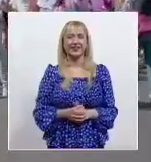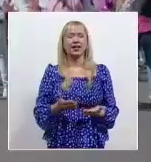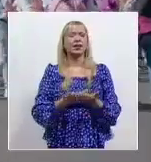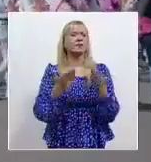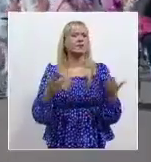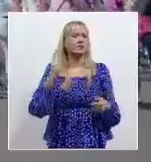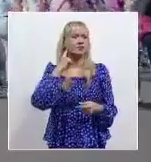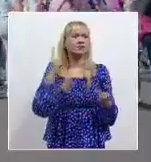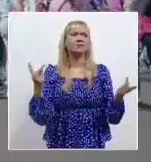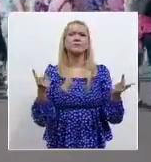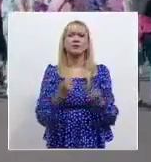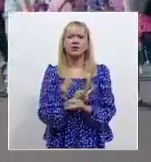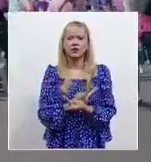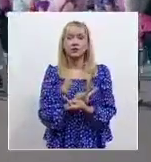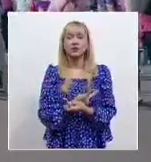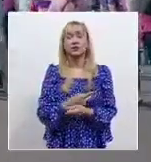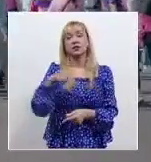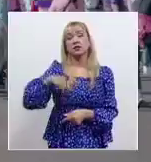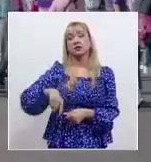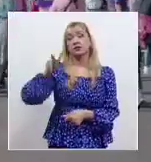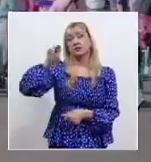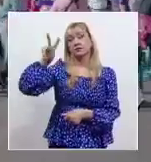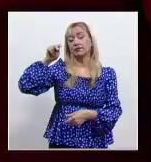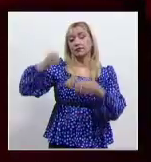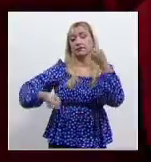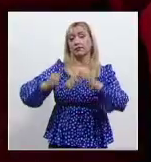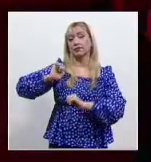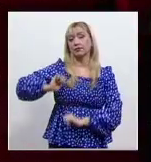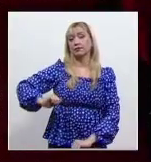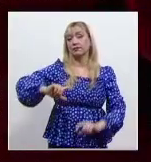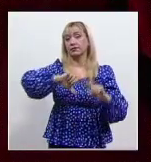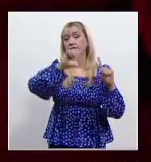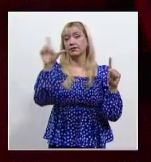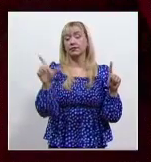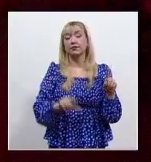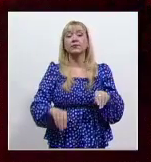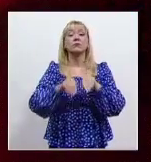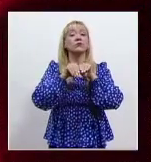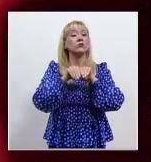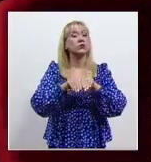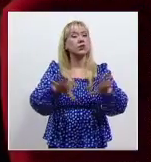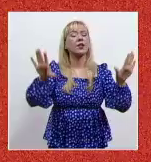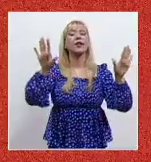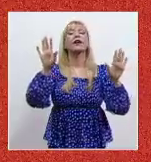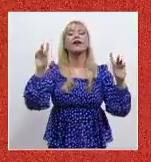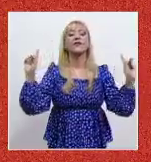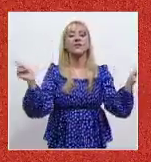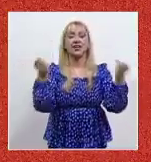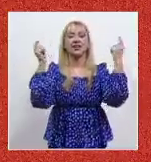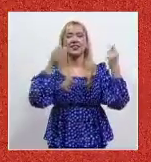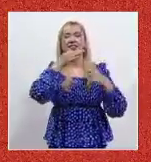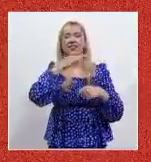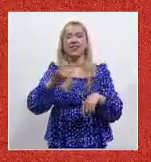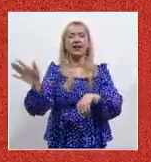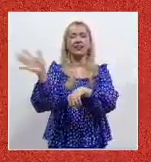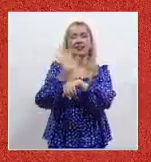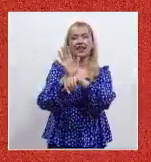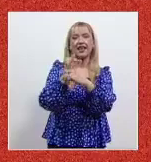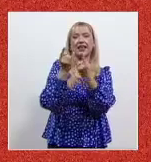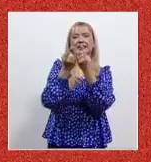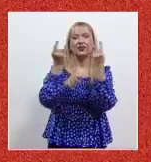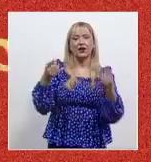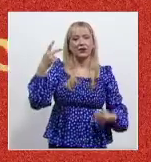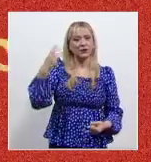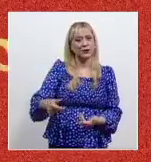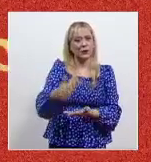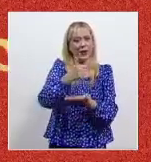Más adelante, el canal del Poder Judicial de la Federación difundirá el Festival Internacional de Cine Documental de la Ciudad